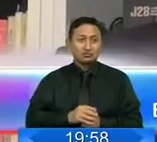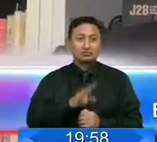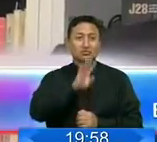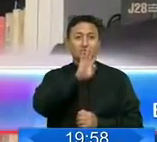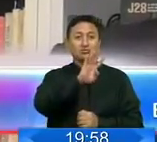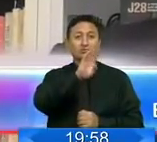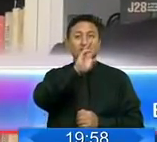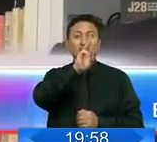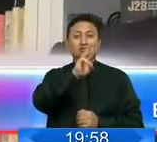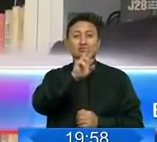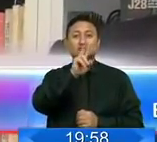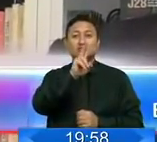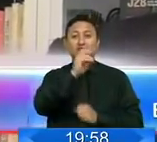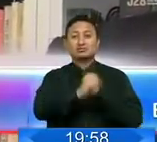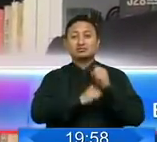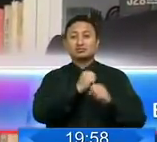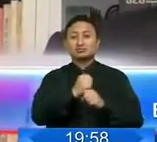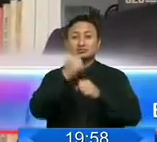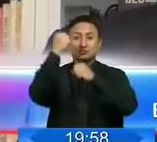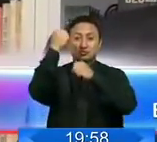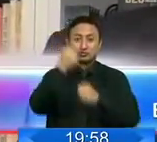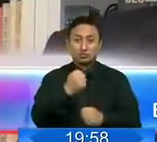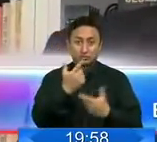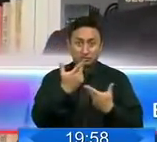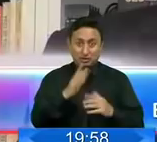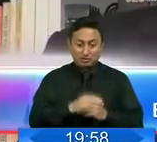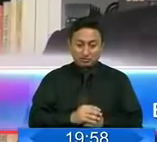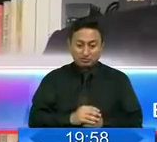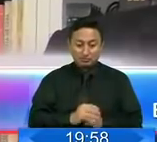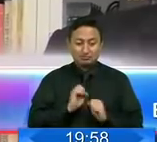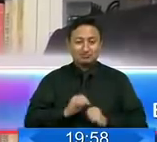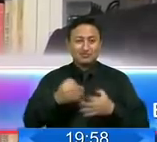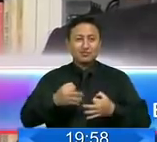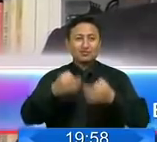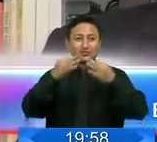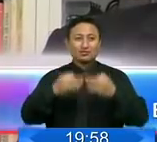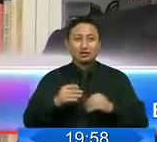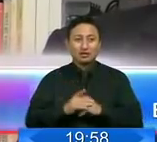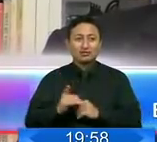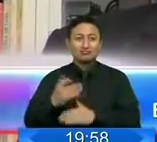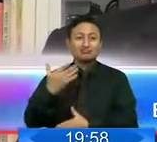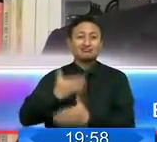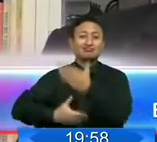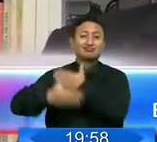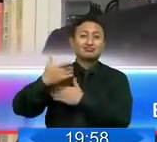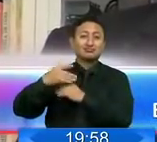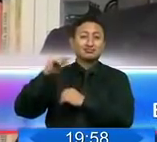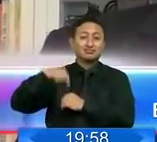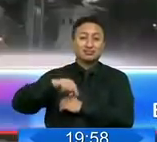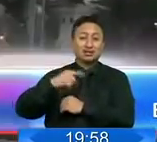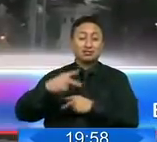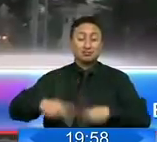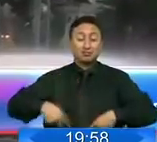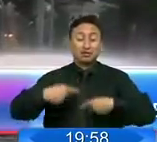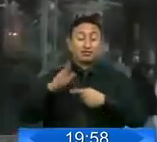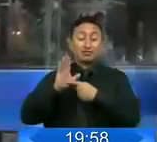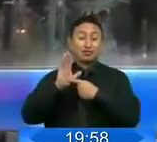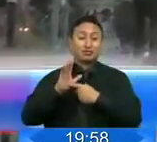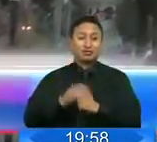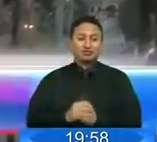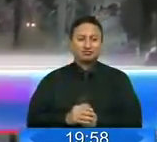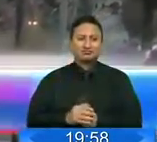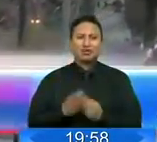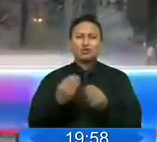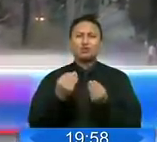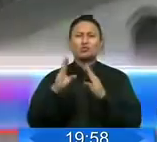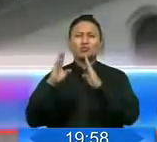su fundación castellana, es grato confirmar que la historia es maestra de la vida. Centenares de casas